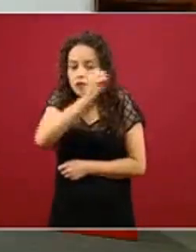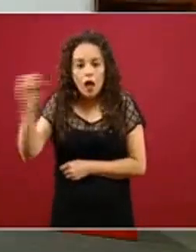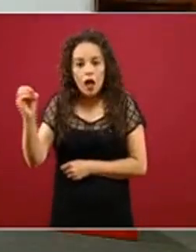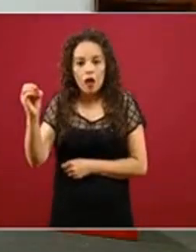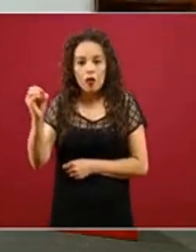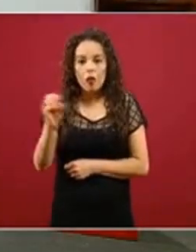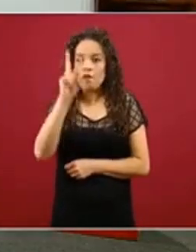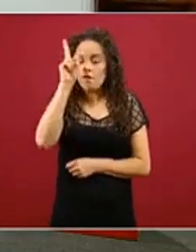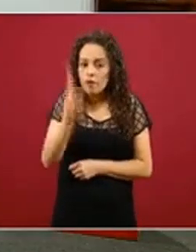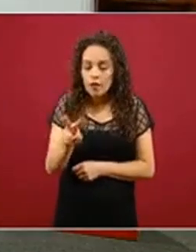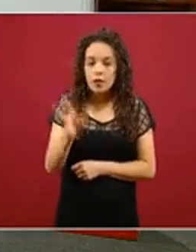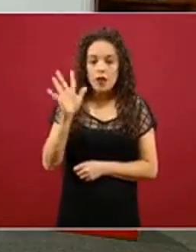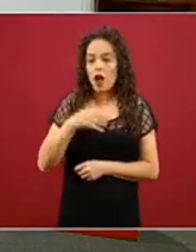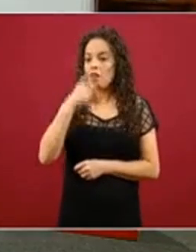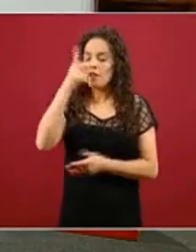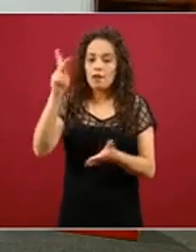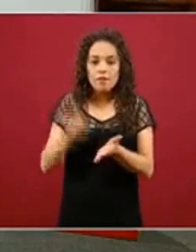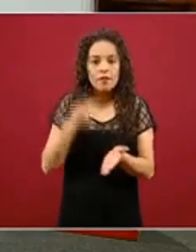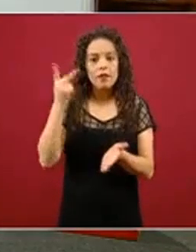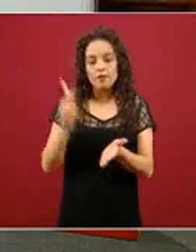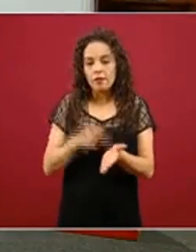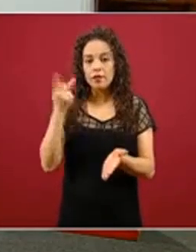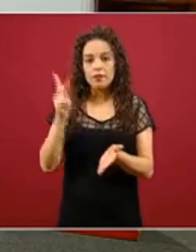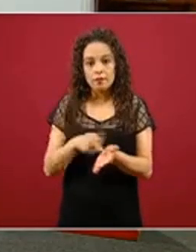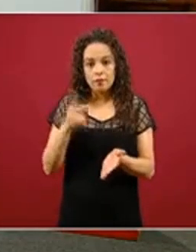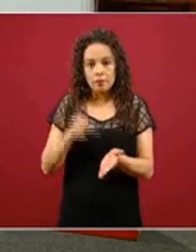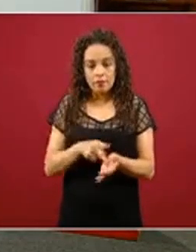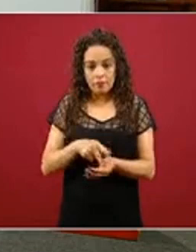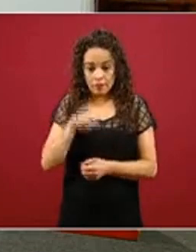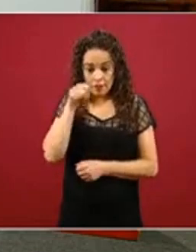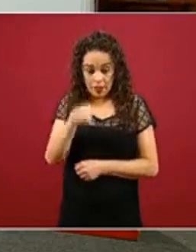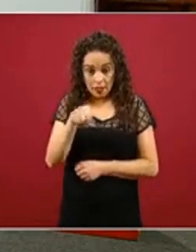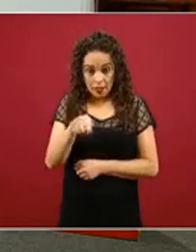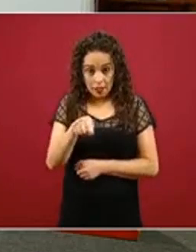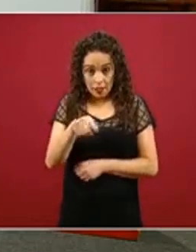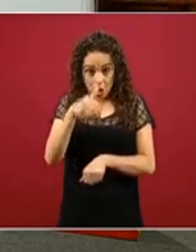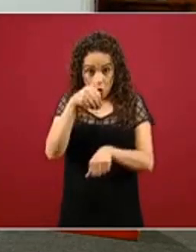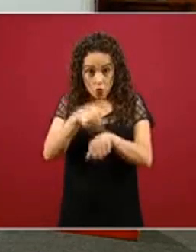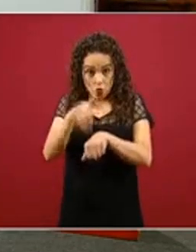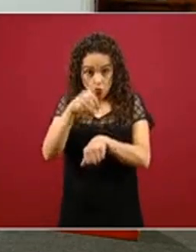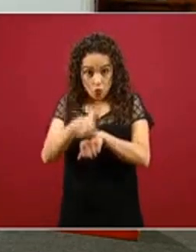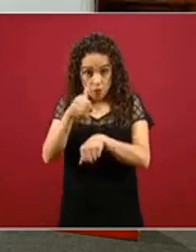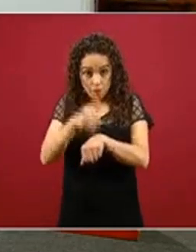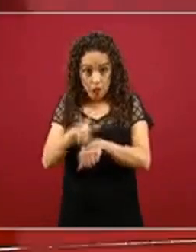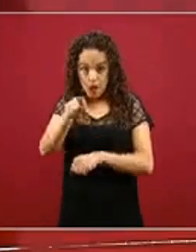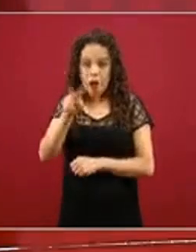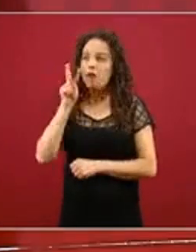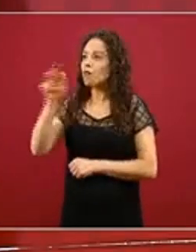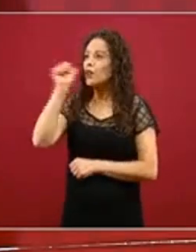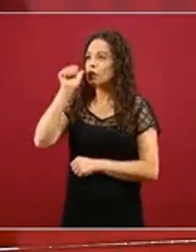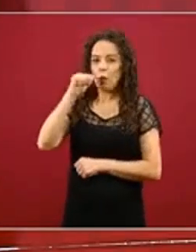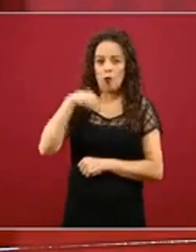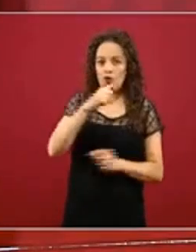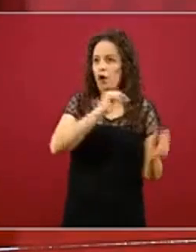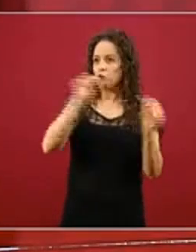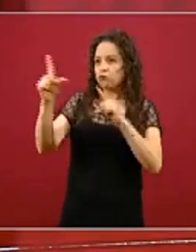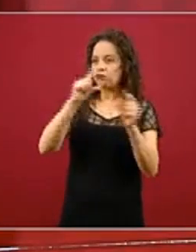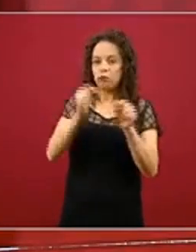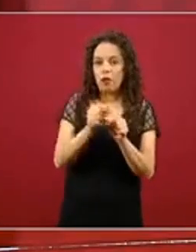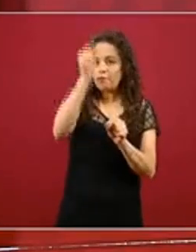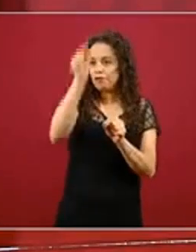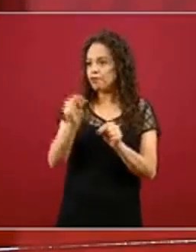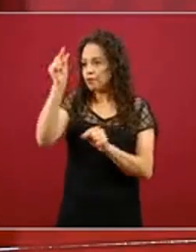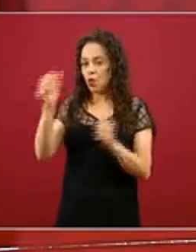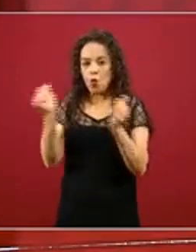veces, nunca perdamos de vista que detrás de un número, detrás de las gráficas, están vidas que se han